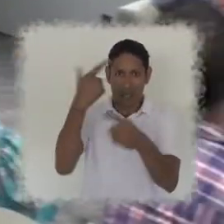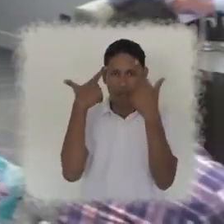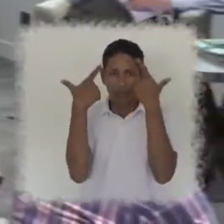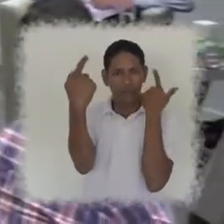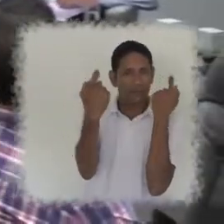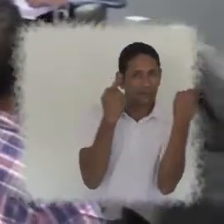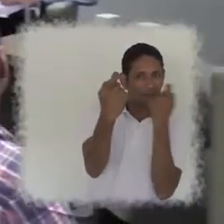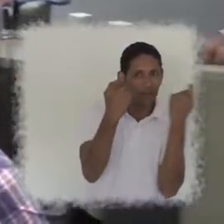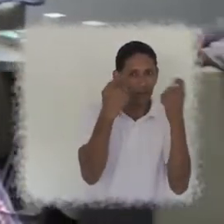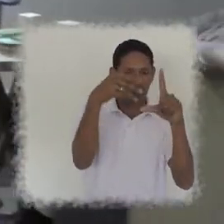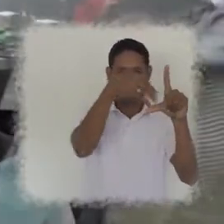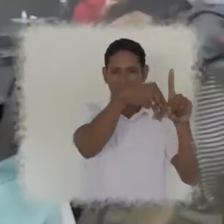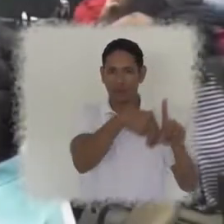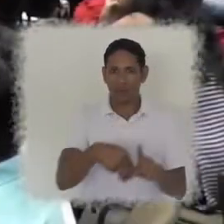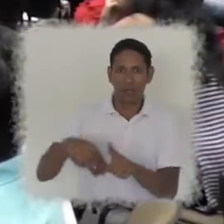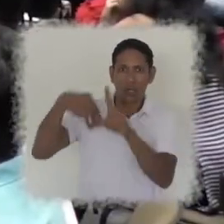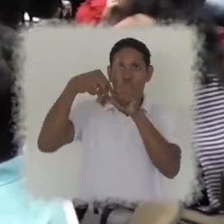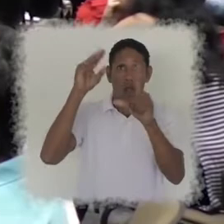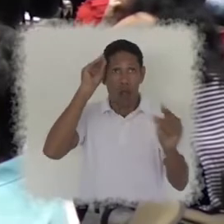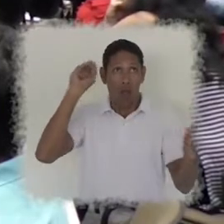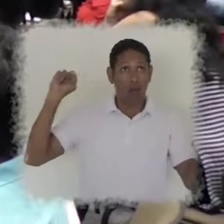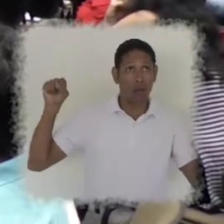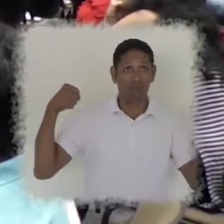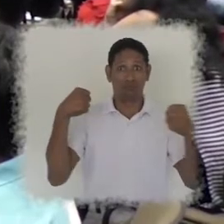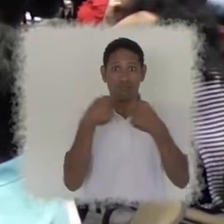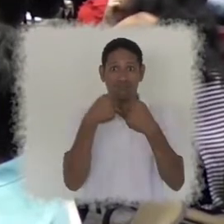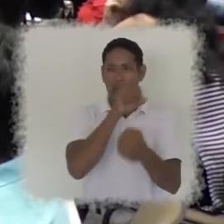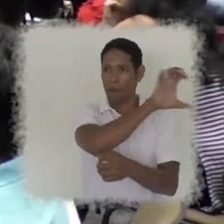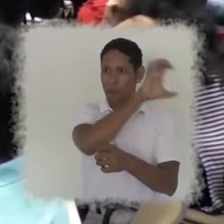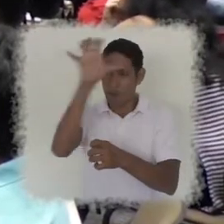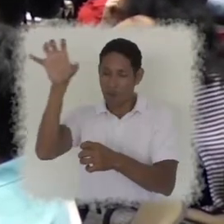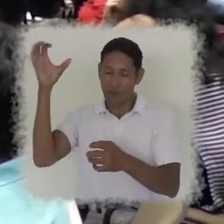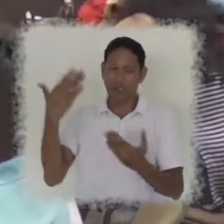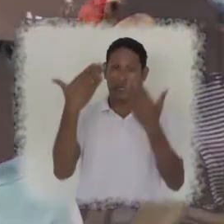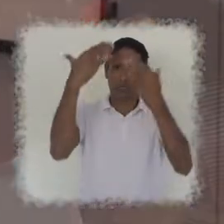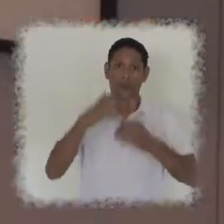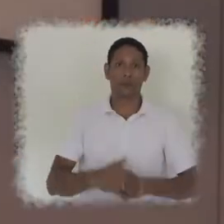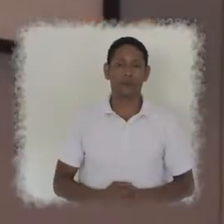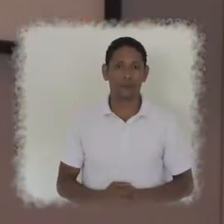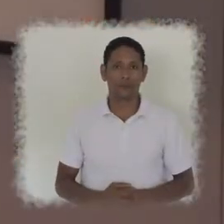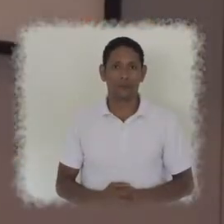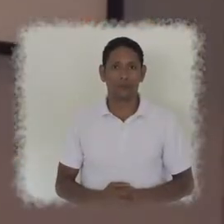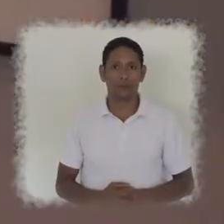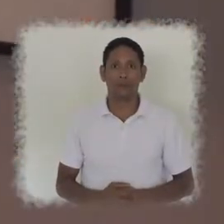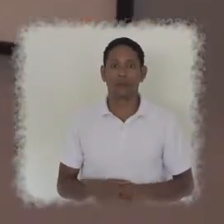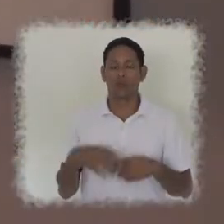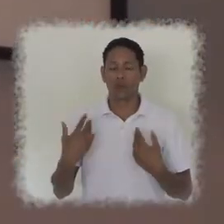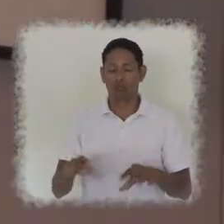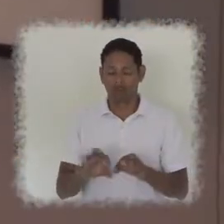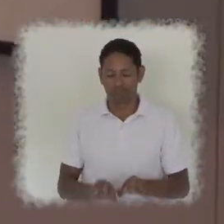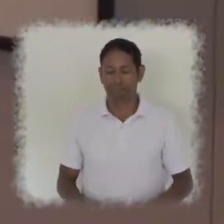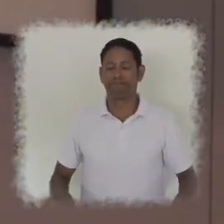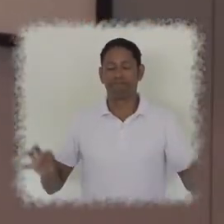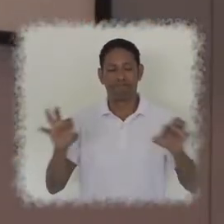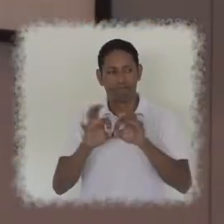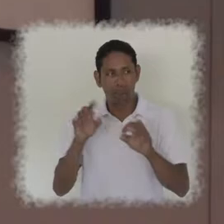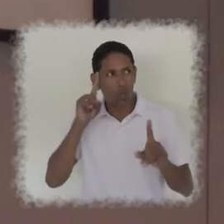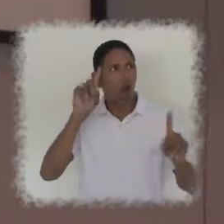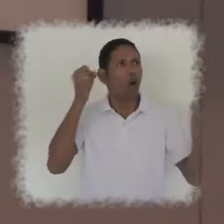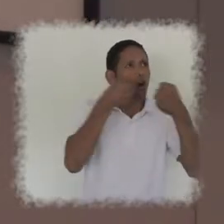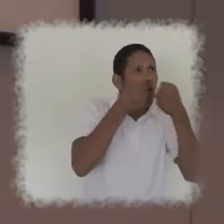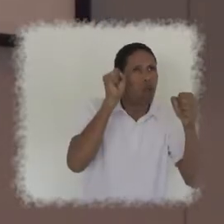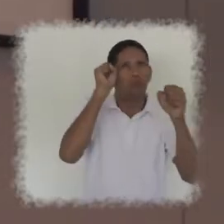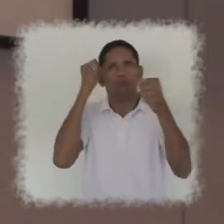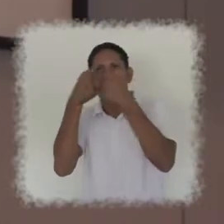y gestión estratégica y la maestría en cooperación internacional. Este territorio debería ser una prioridad para